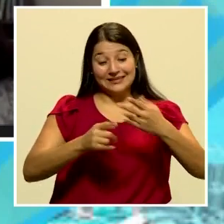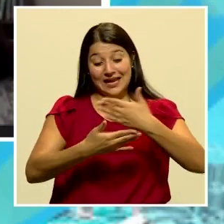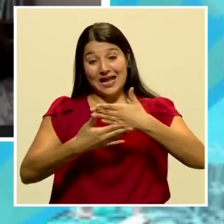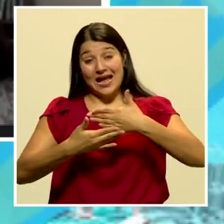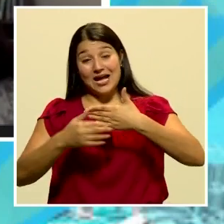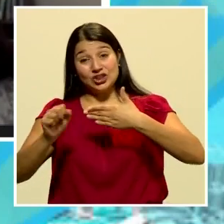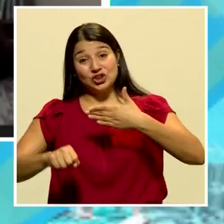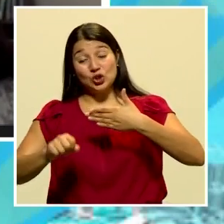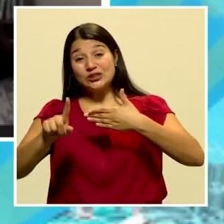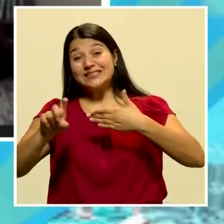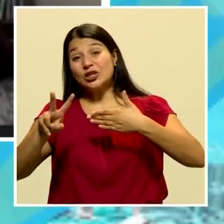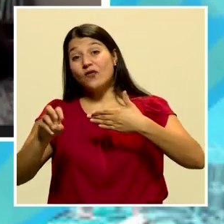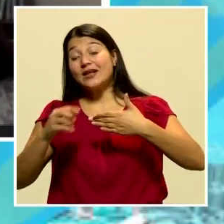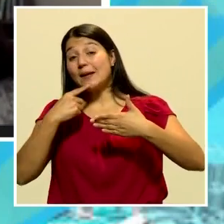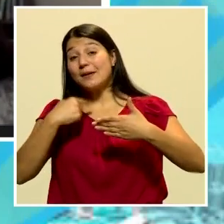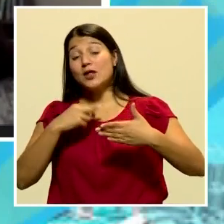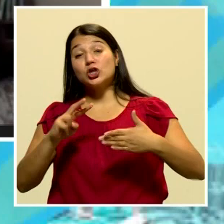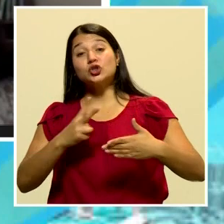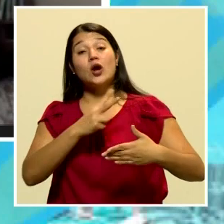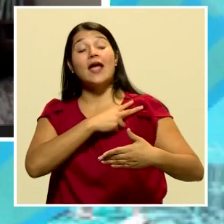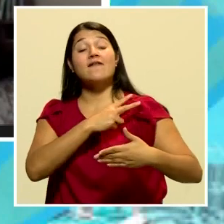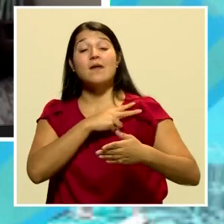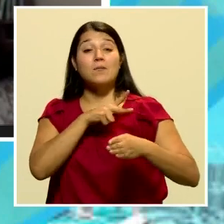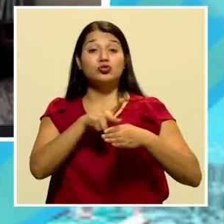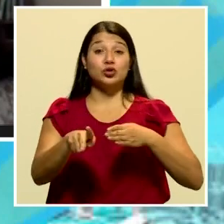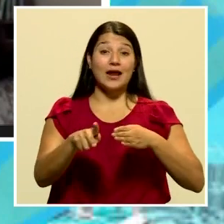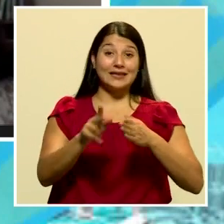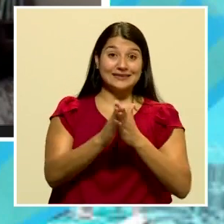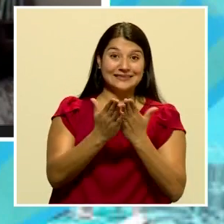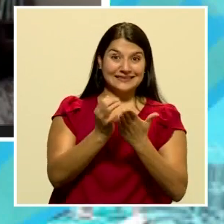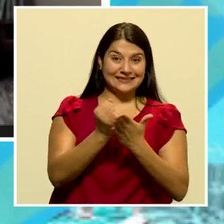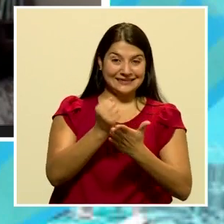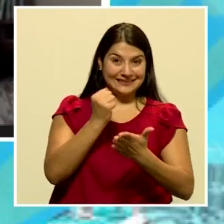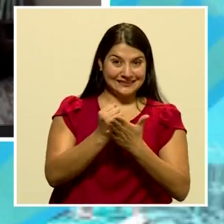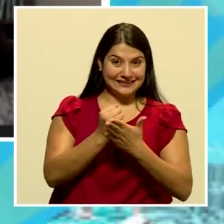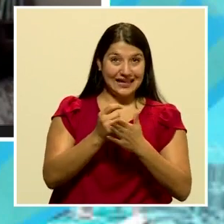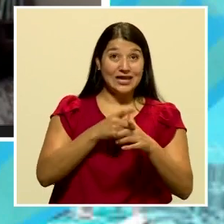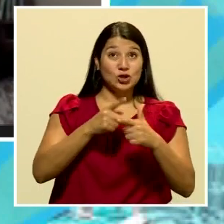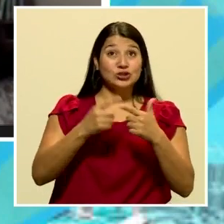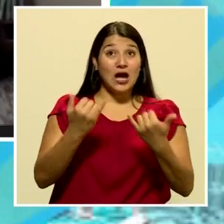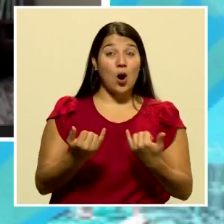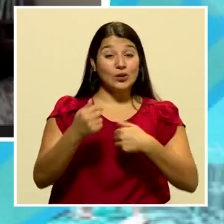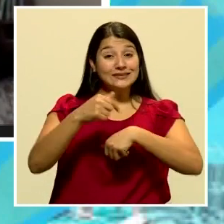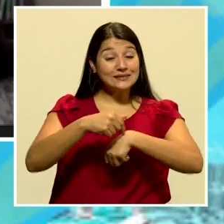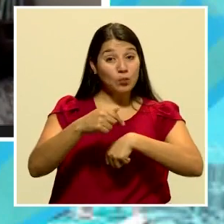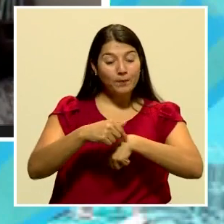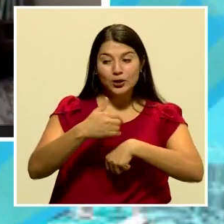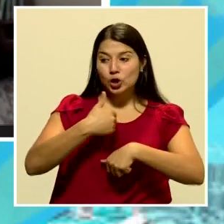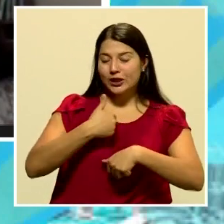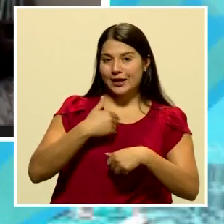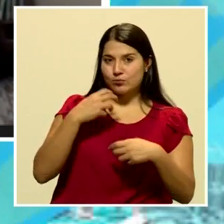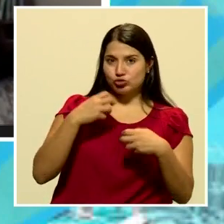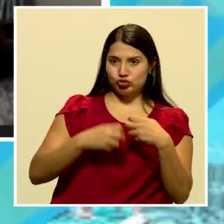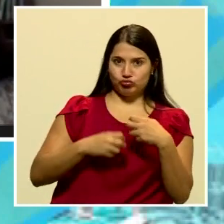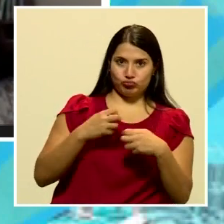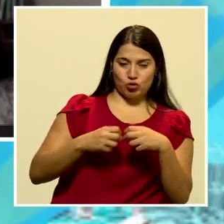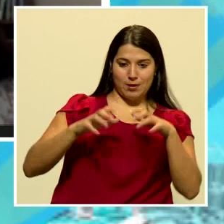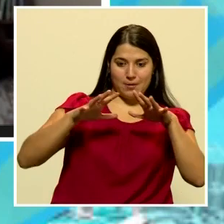me dijo el subjefe de la Policía Profesional de Migración. Entonces, pues en este momento que vivimos una